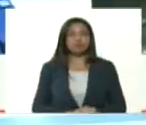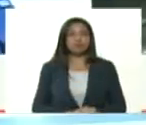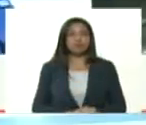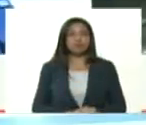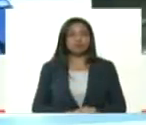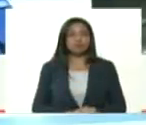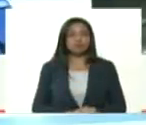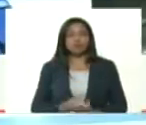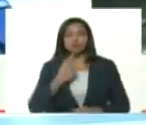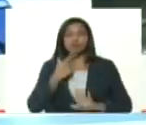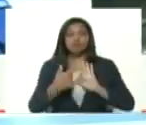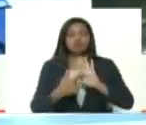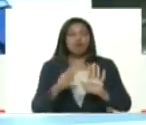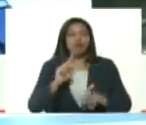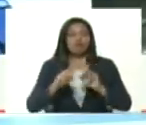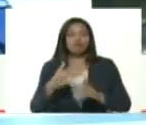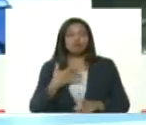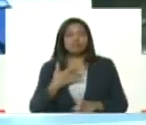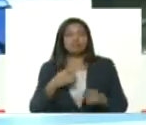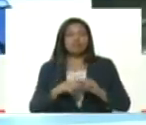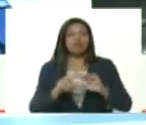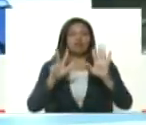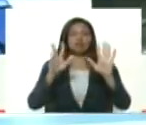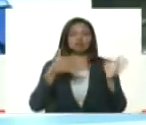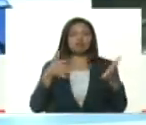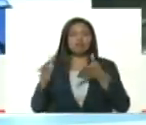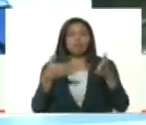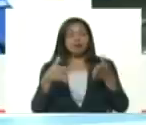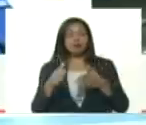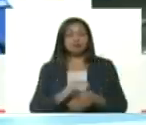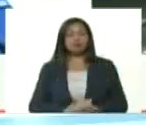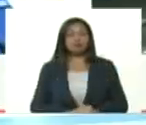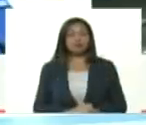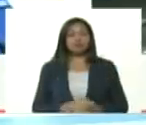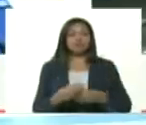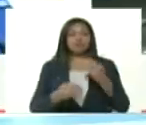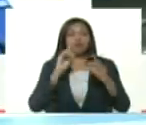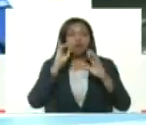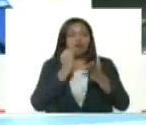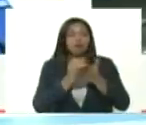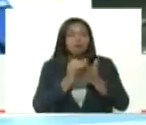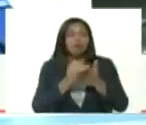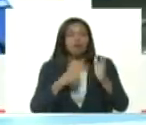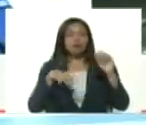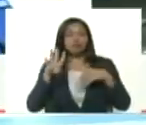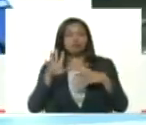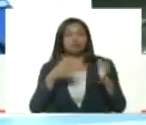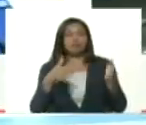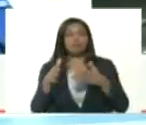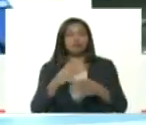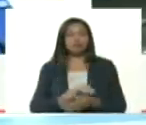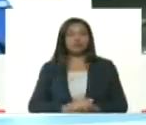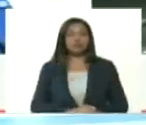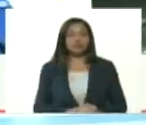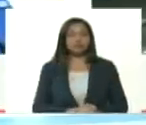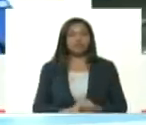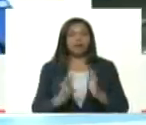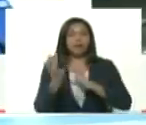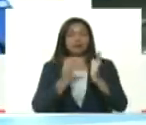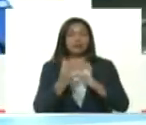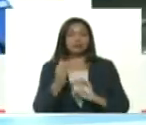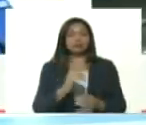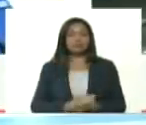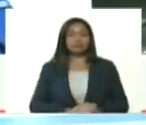Presentó algunos síntomas el 8 de marzo, se le hicieron las pruebas el 14 de marzo, el 14 de abril,